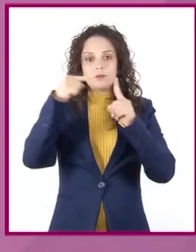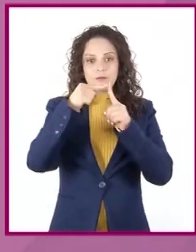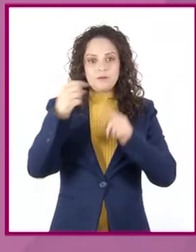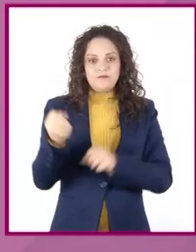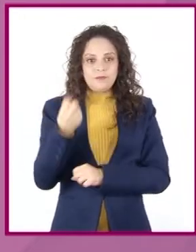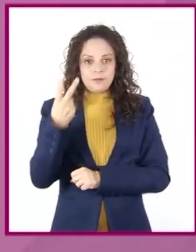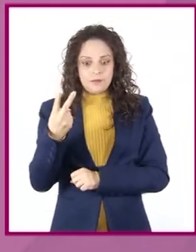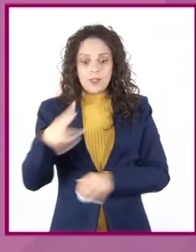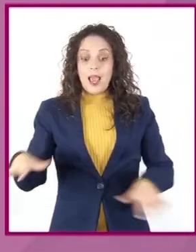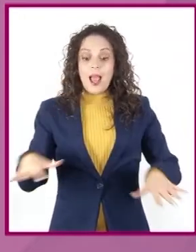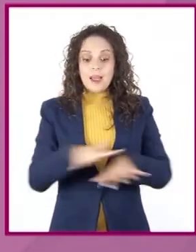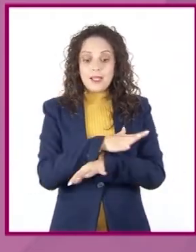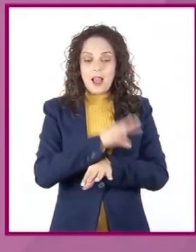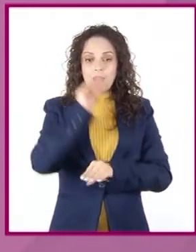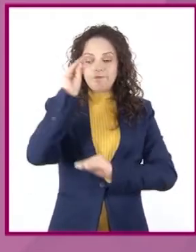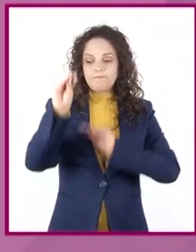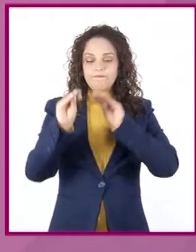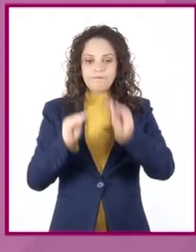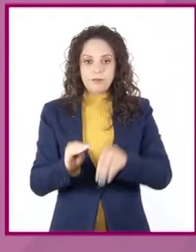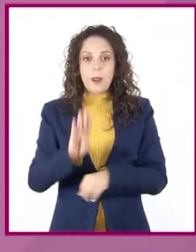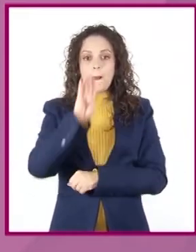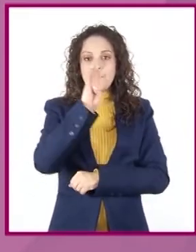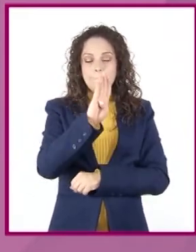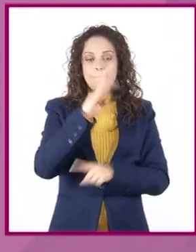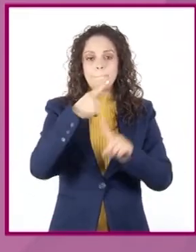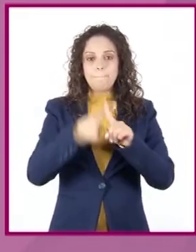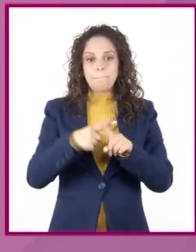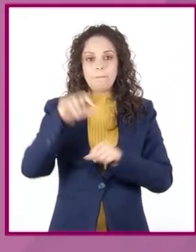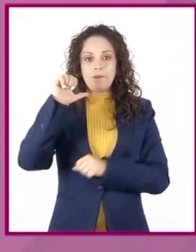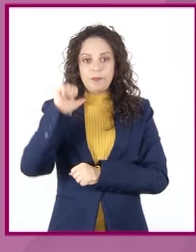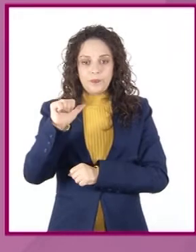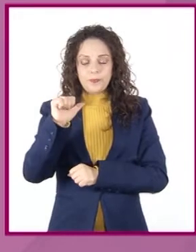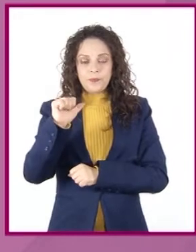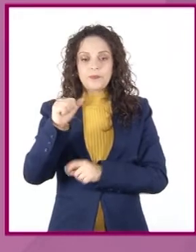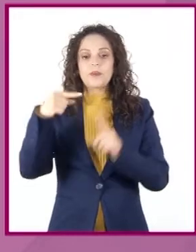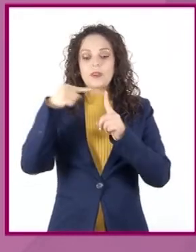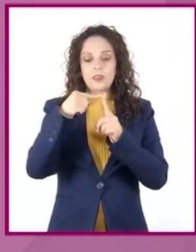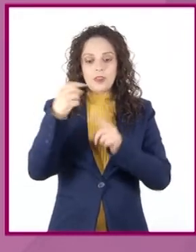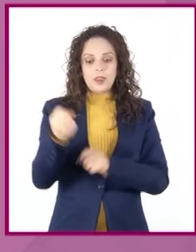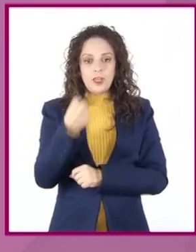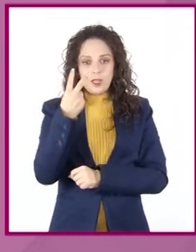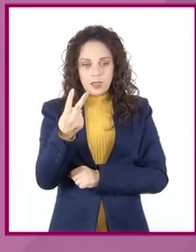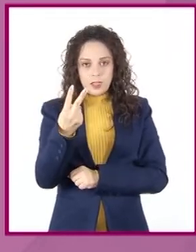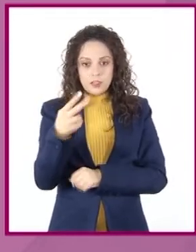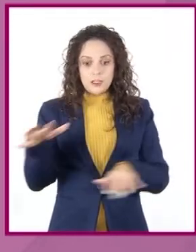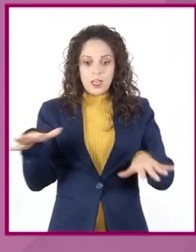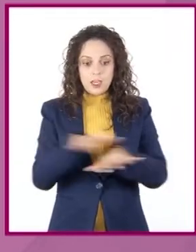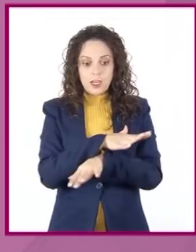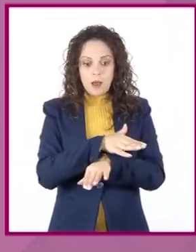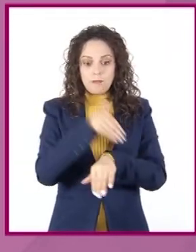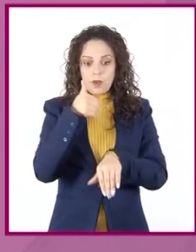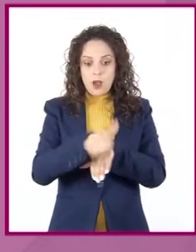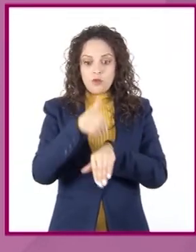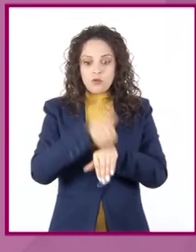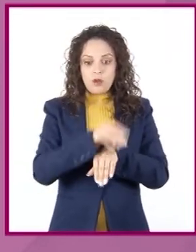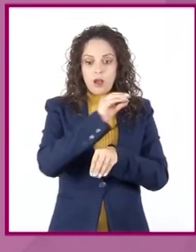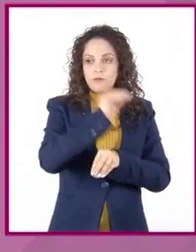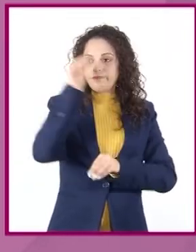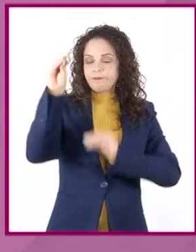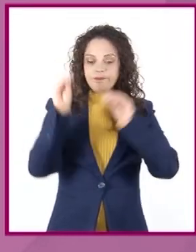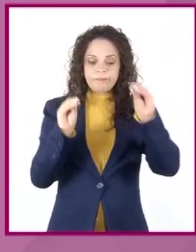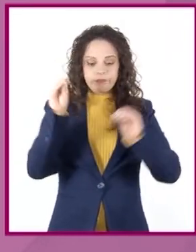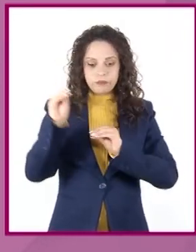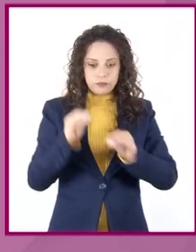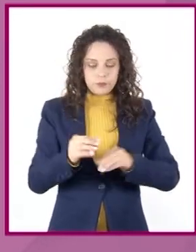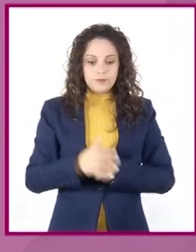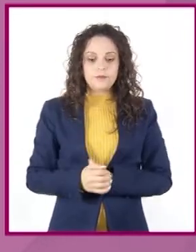base por base por altura sobre 2. Sustituimos los datos en la fórmula, quedando volumen es igual a